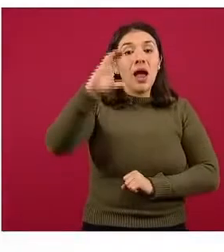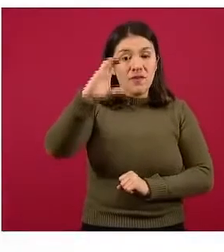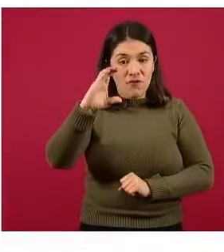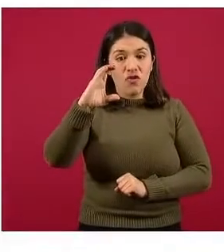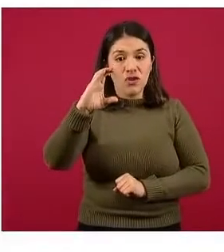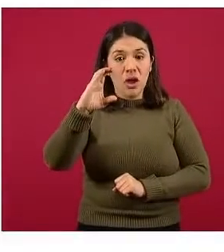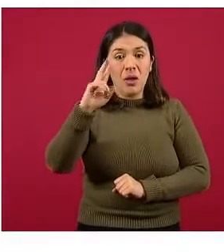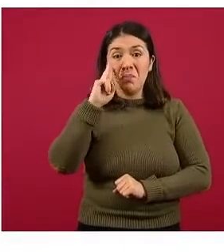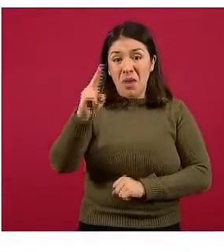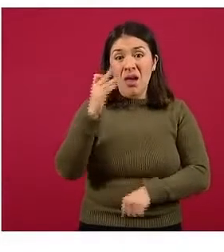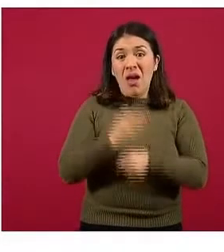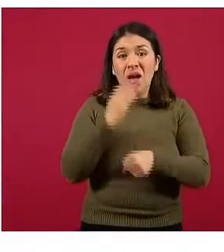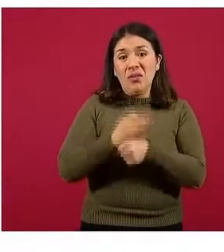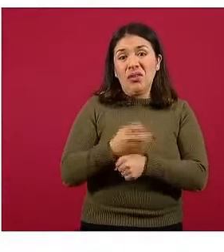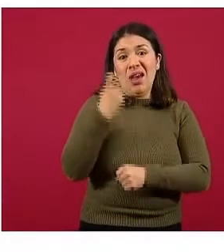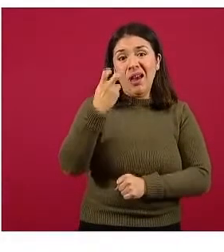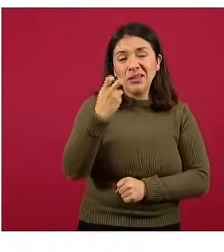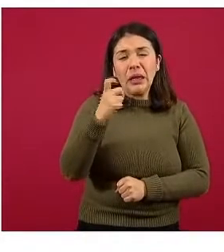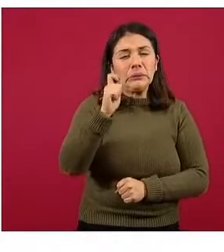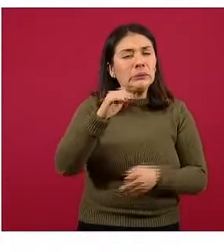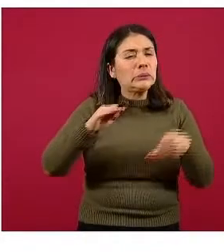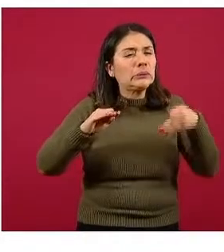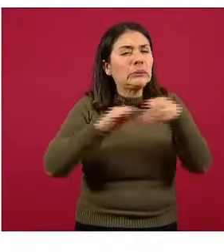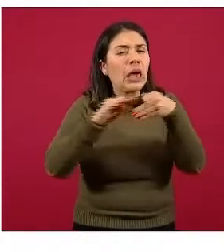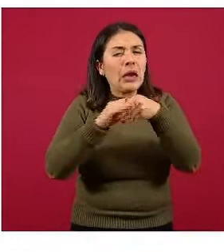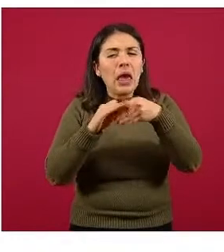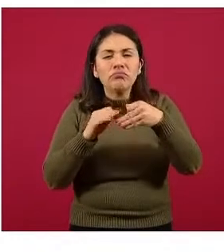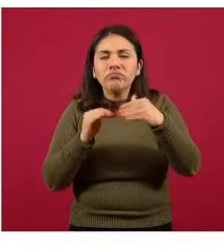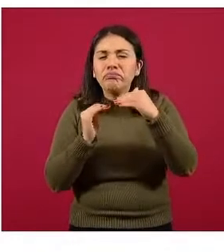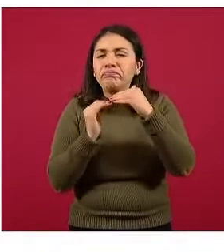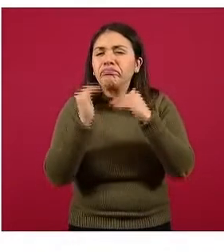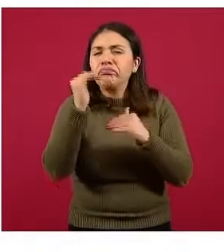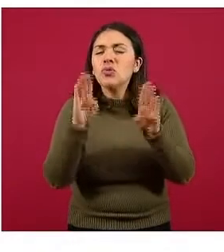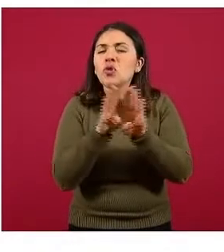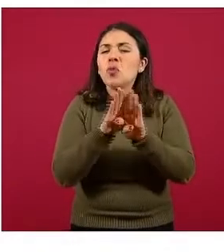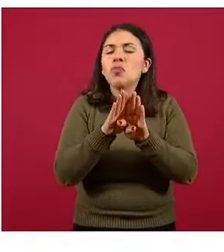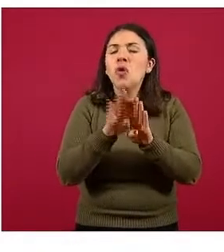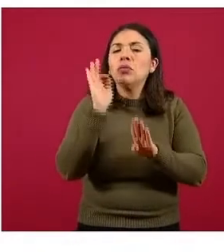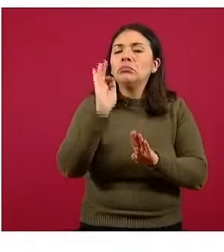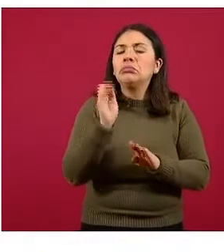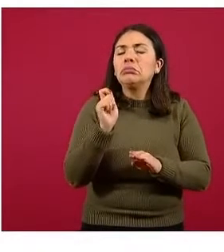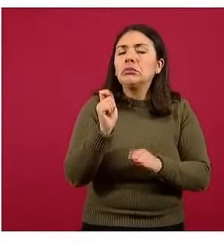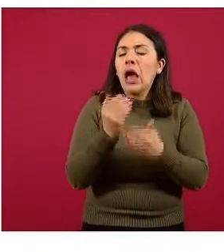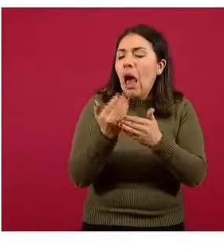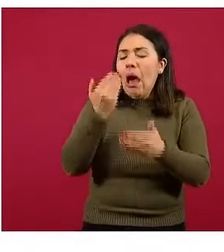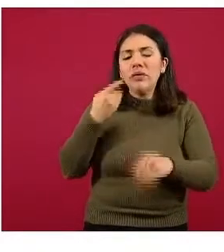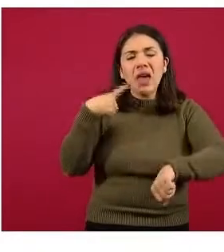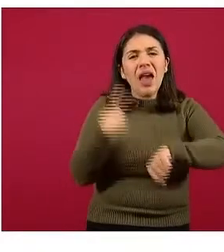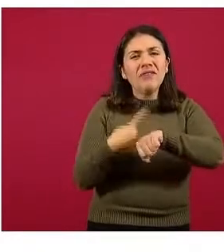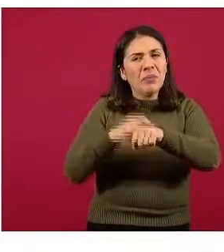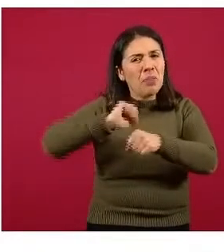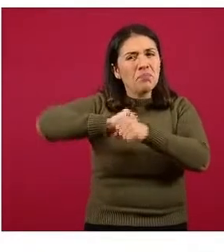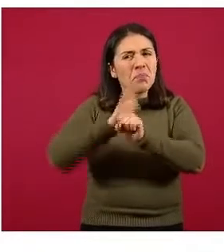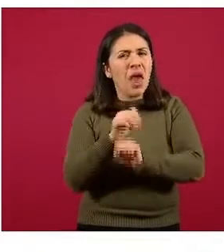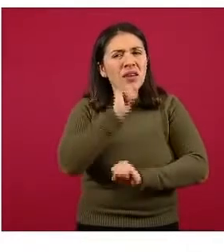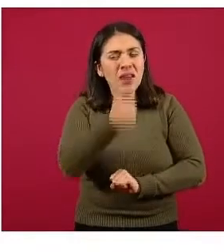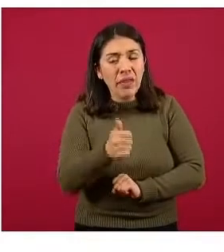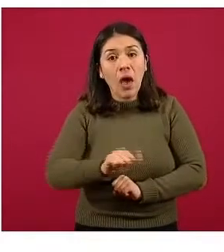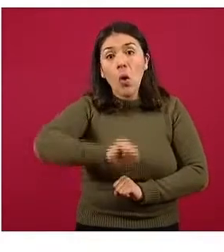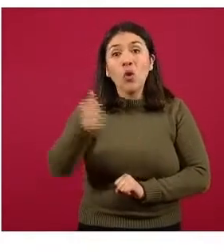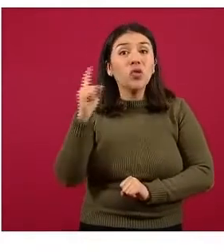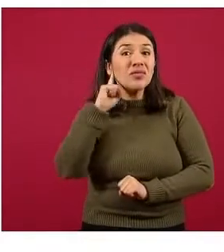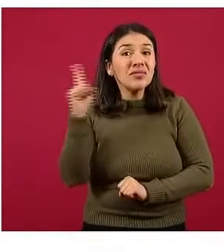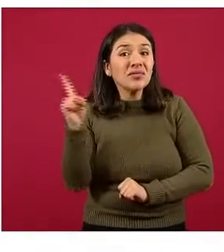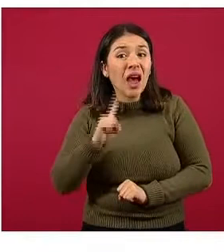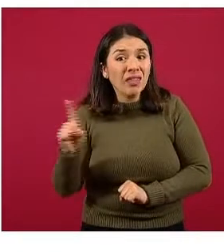California, como podemos observar, muy cercano ya a los niveles de cuando no había epidemia. Zacatecas